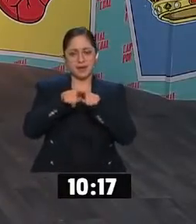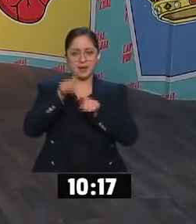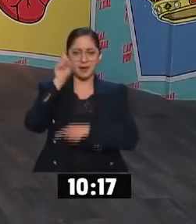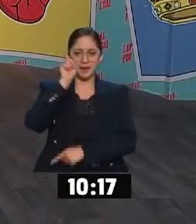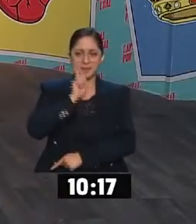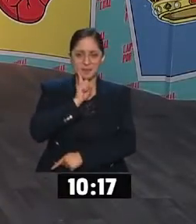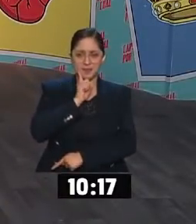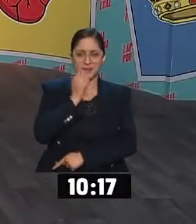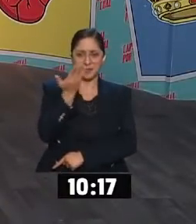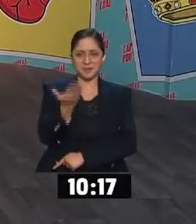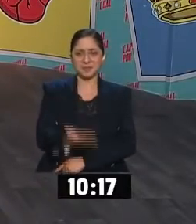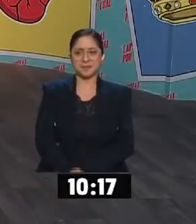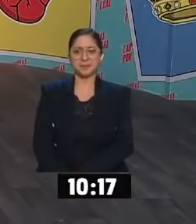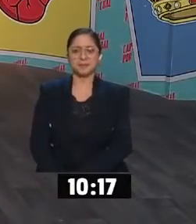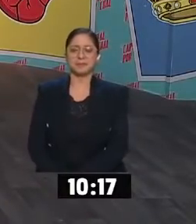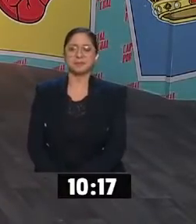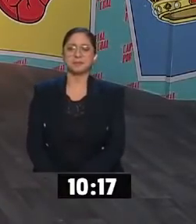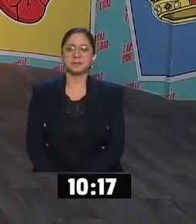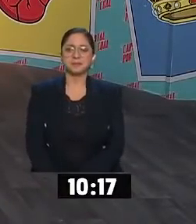Va por ti.